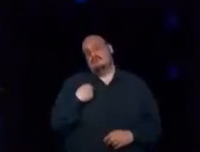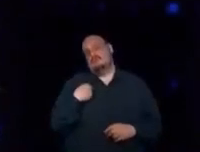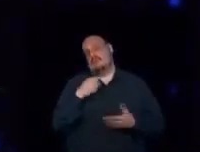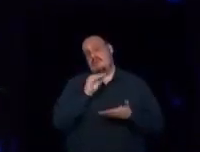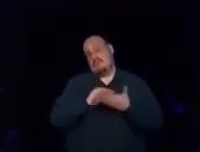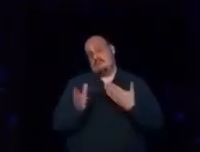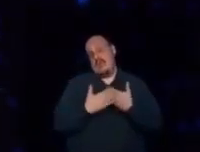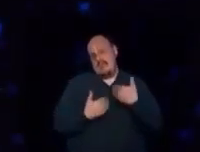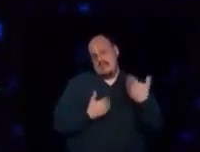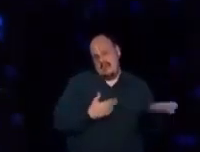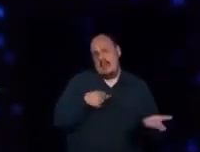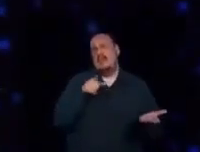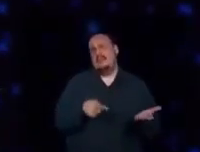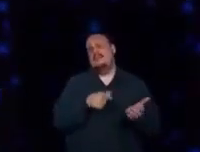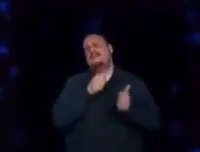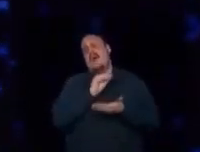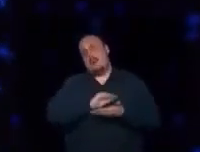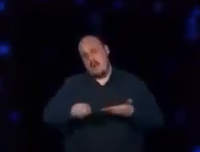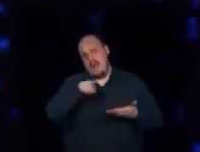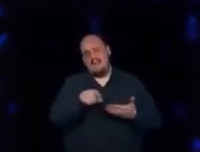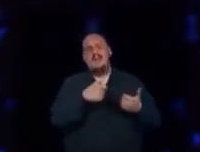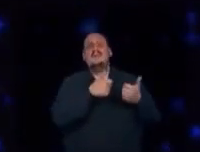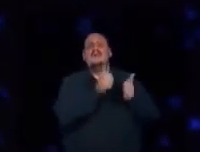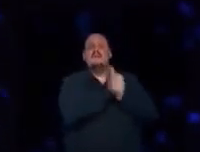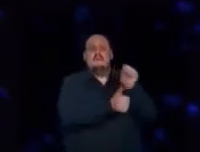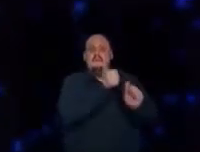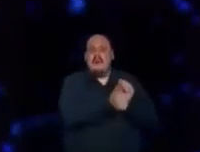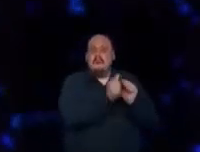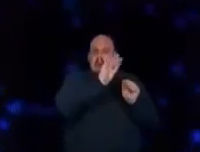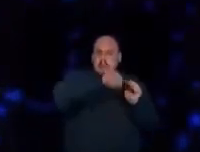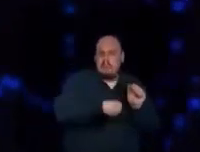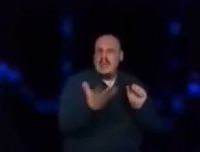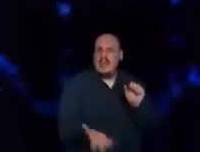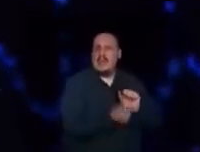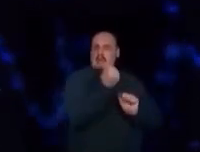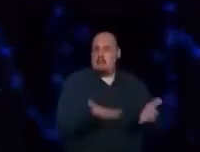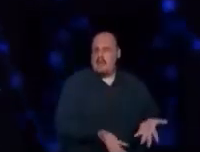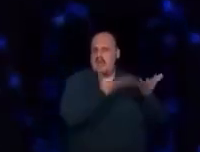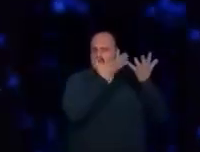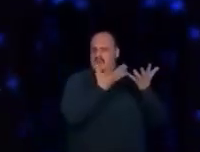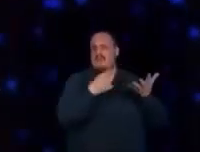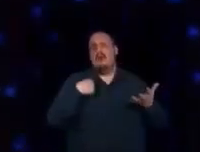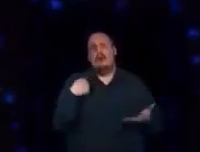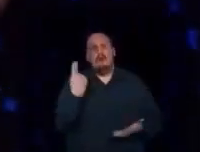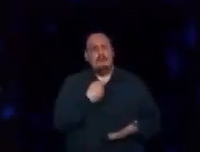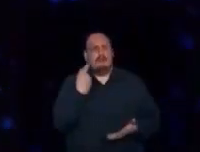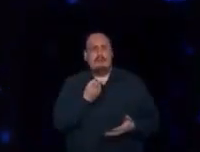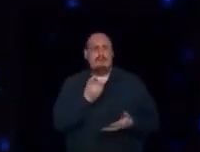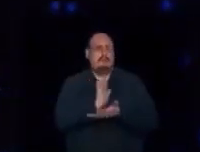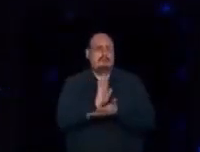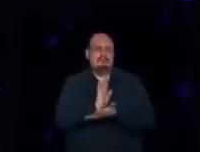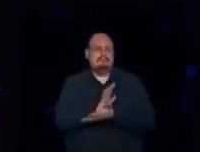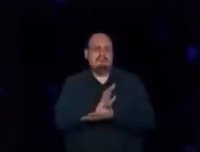de laburantes, de fábricas recuperadas y lo que veo es que hoy estamos totalmente fragmentados en trabajadores